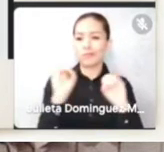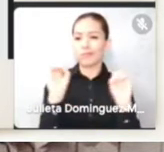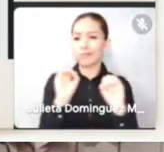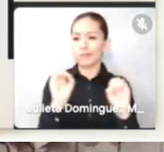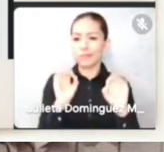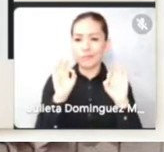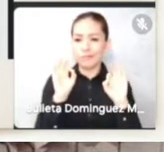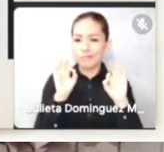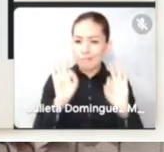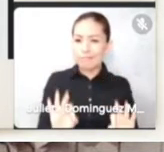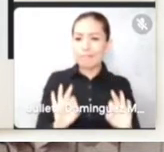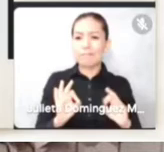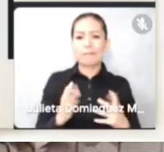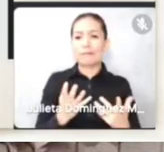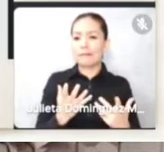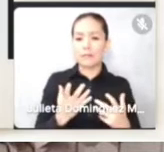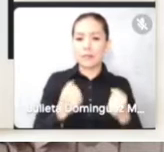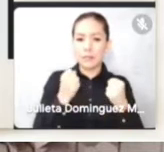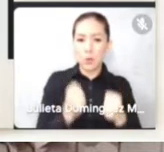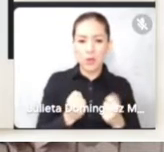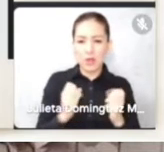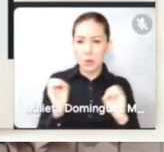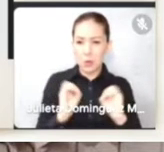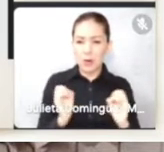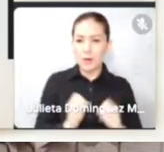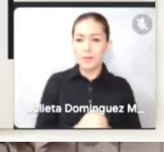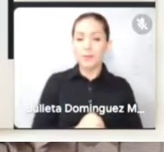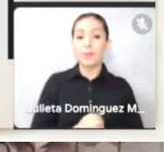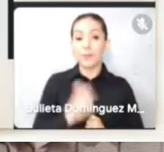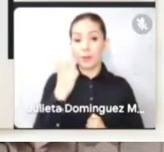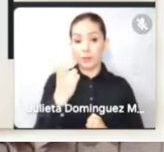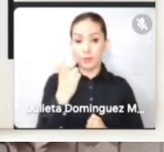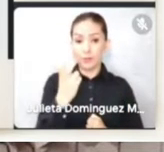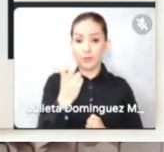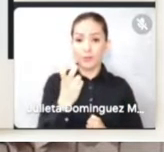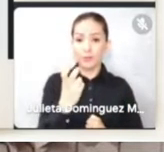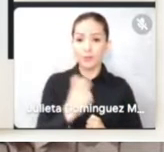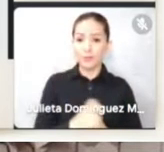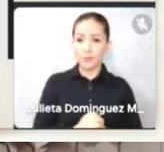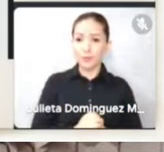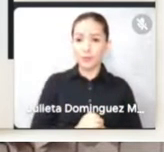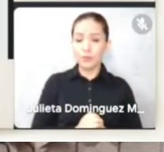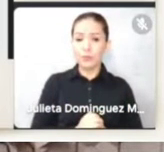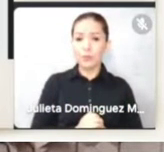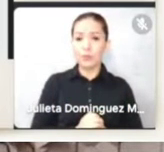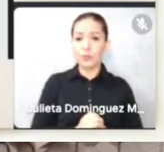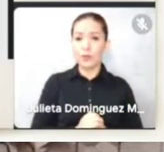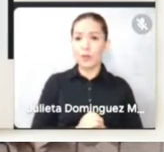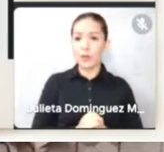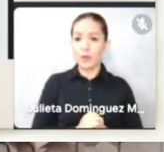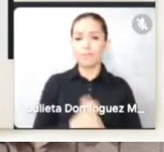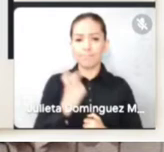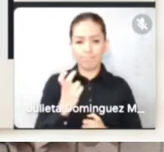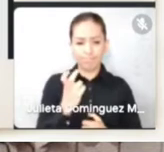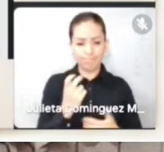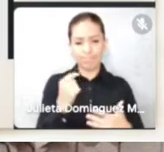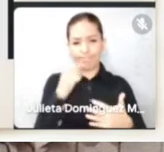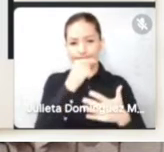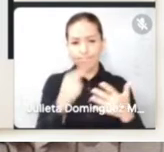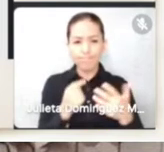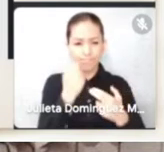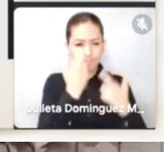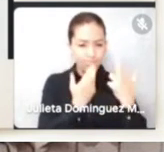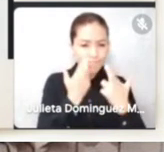al resultado de la elección. Es de señalarse que, dada la naturaleza de la causal de nulidad que se analiza, no